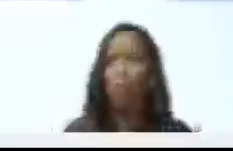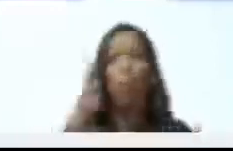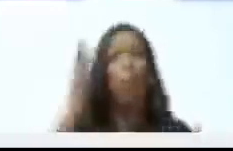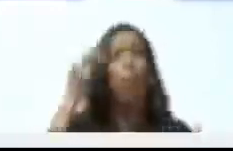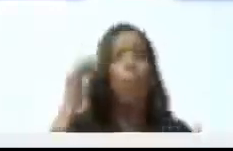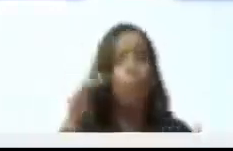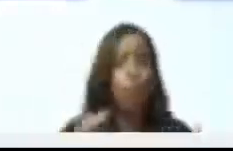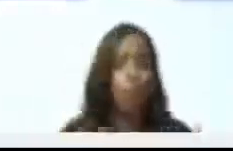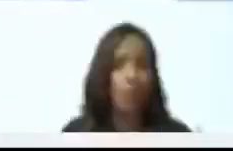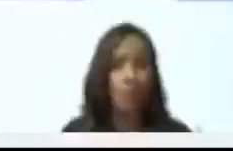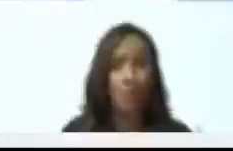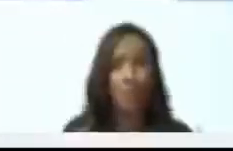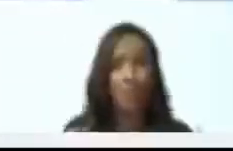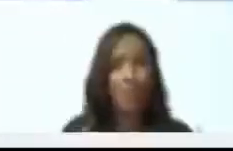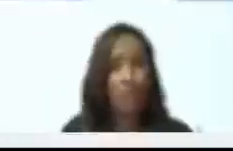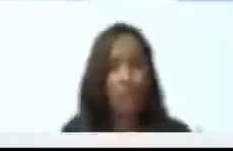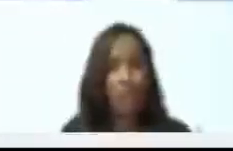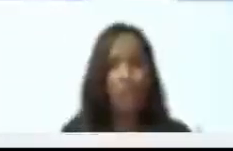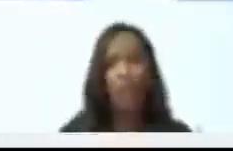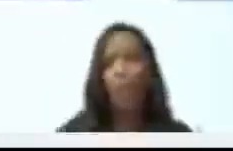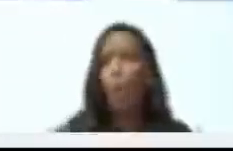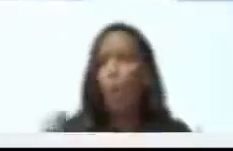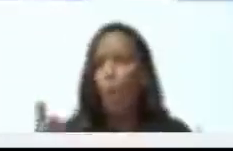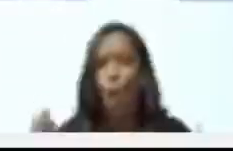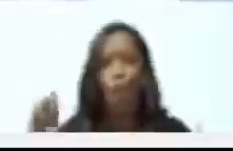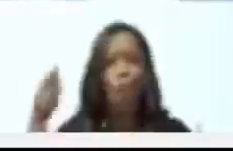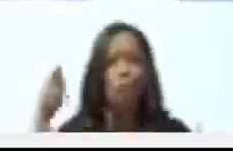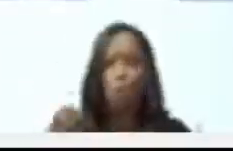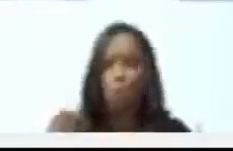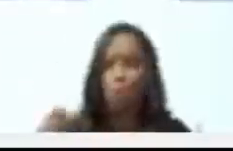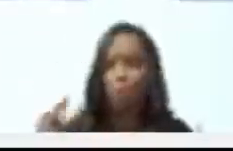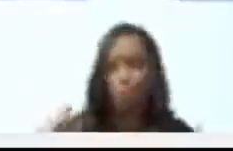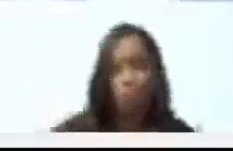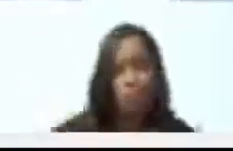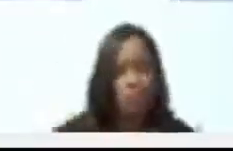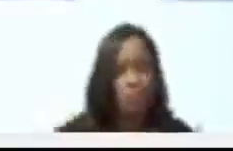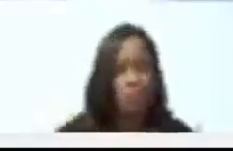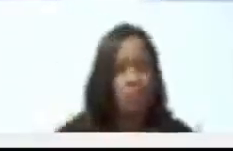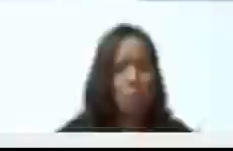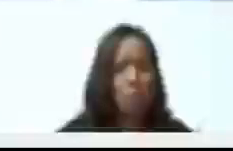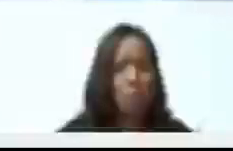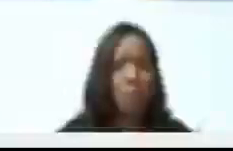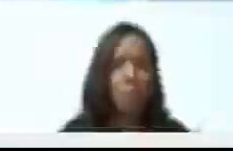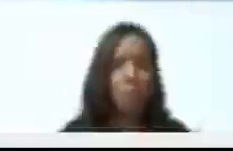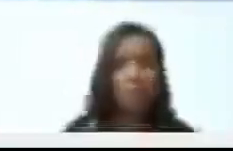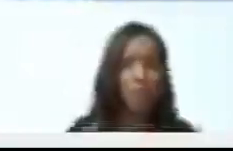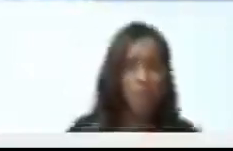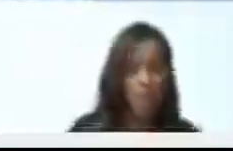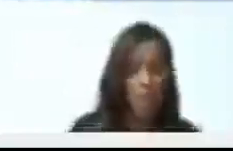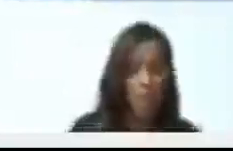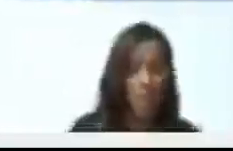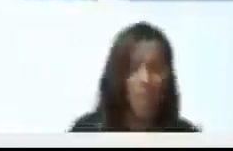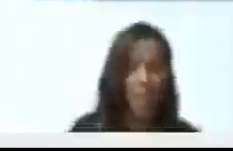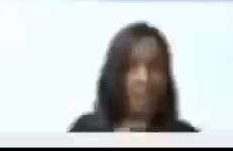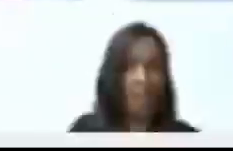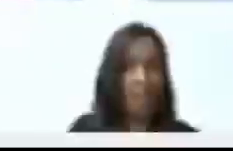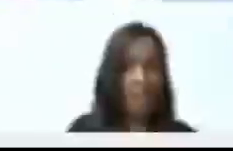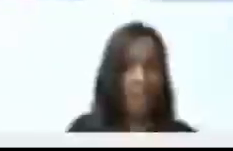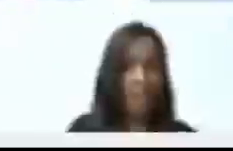integral. El proyecto de ley es una ley fugaz, es una ley